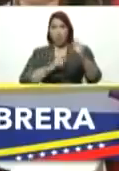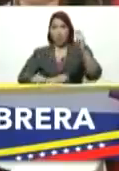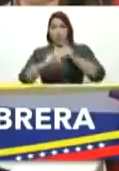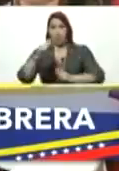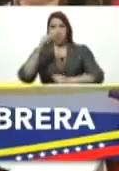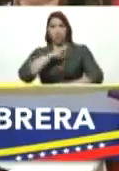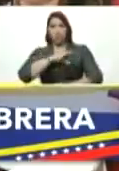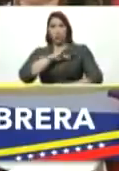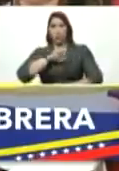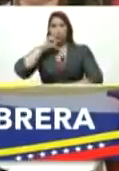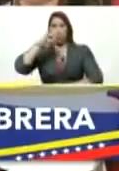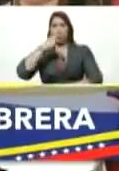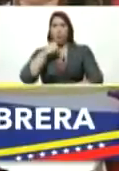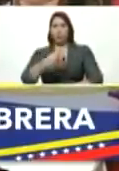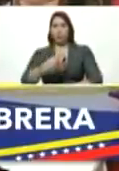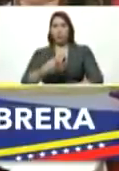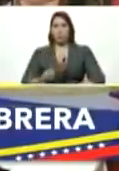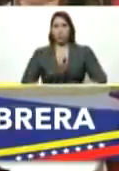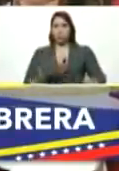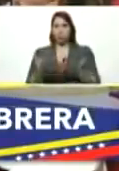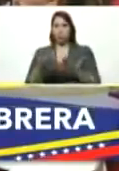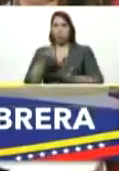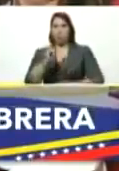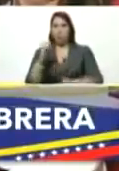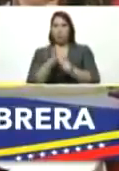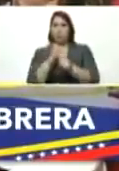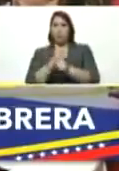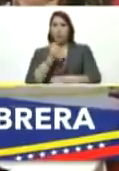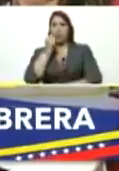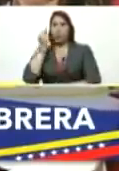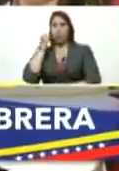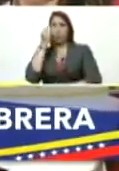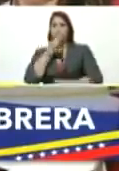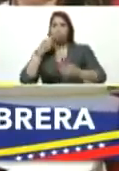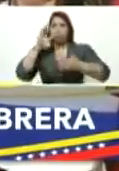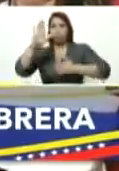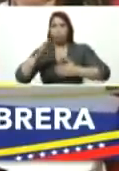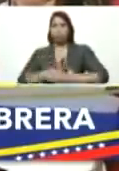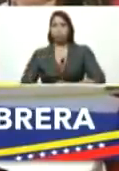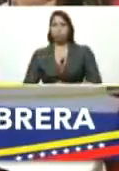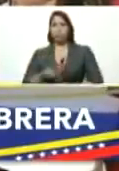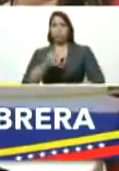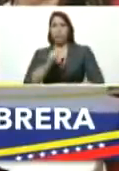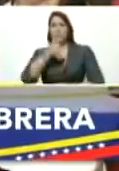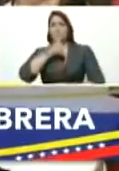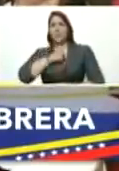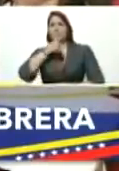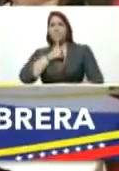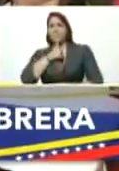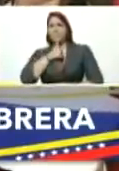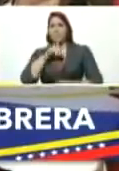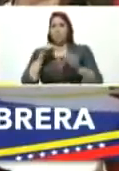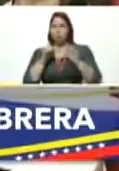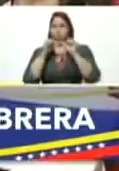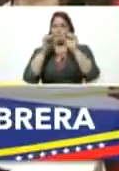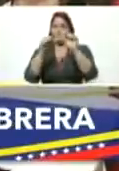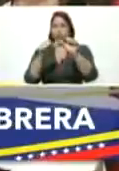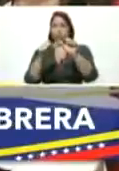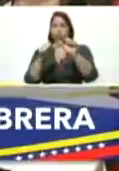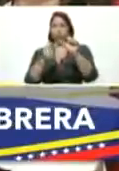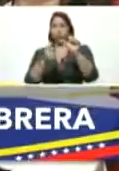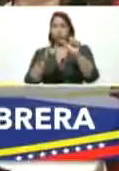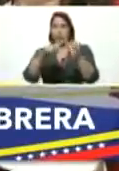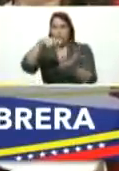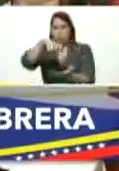socialismo decirle que cuenta usted con una clase obrera comprometida que está en resistencia permanente esta